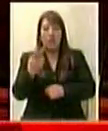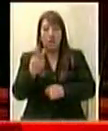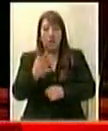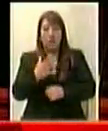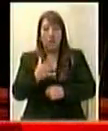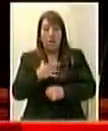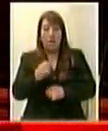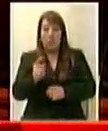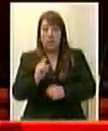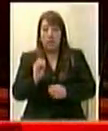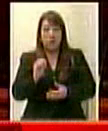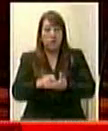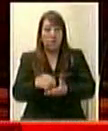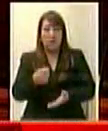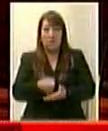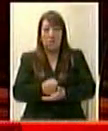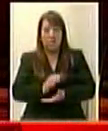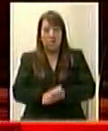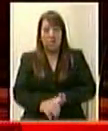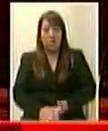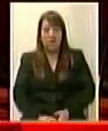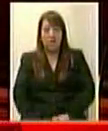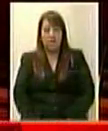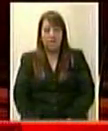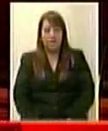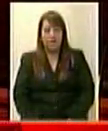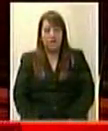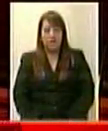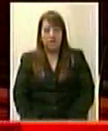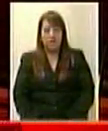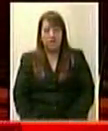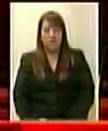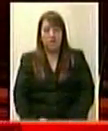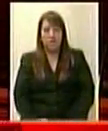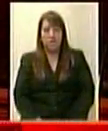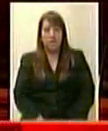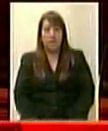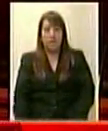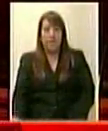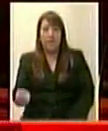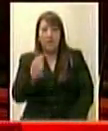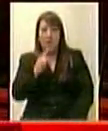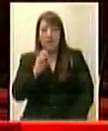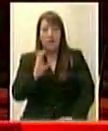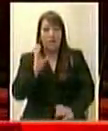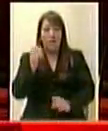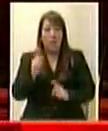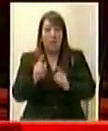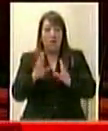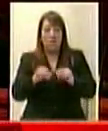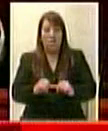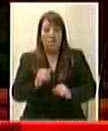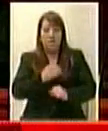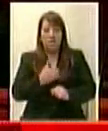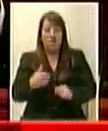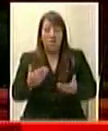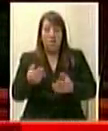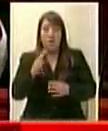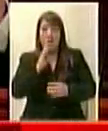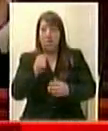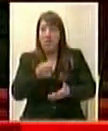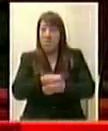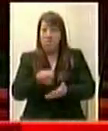años, no se les está haciendo justicia. Es, creo, algo lamentable, presidente. A esta altura donde se habla